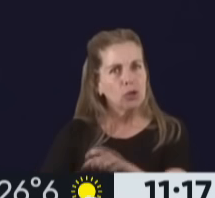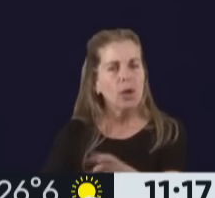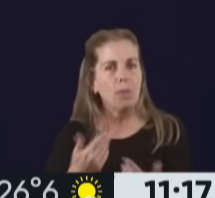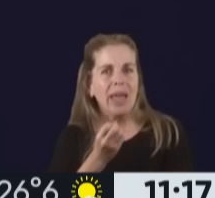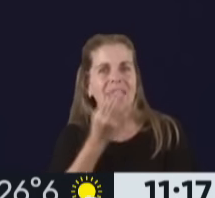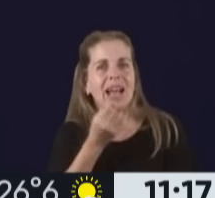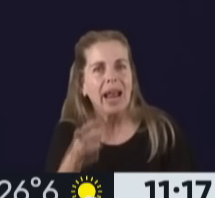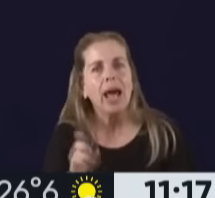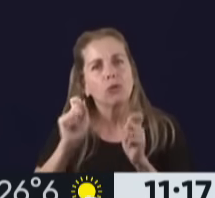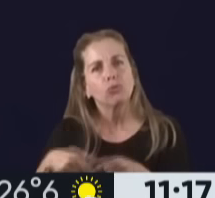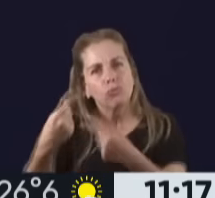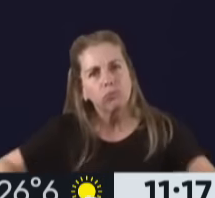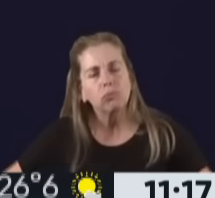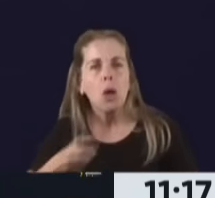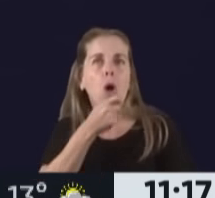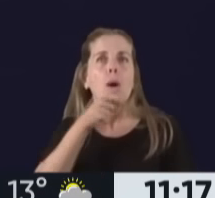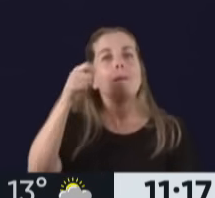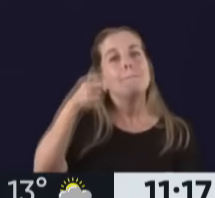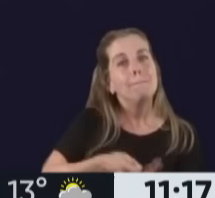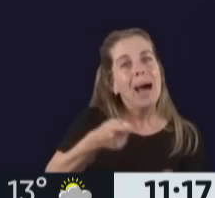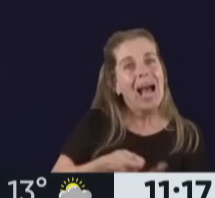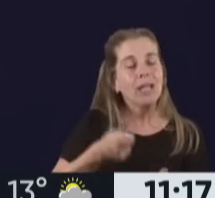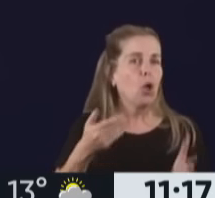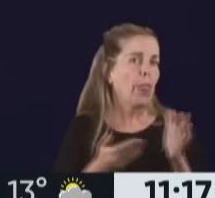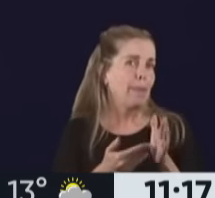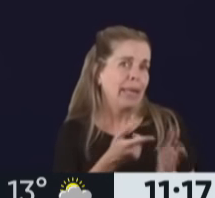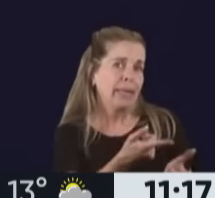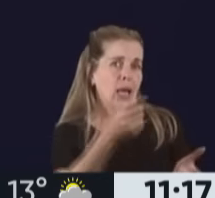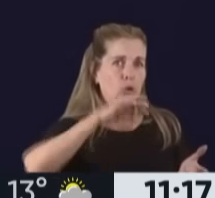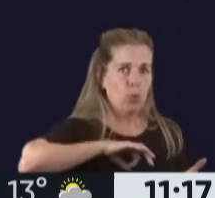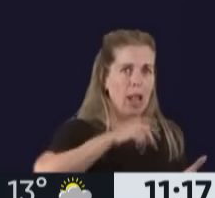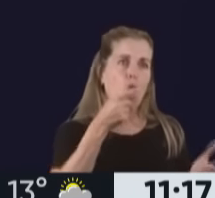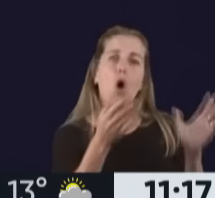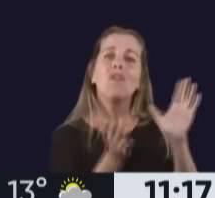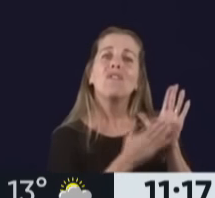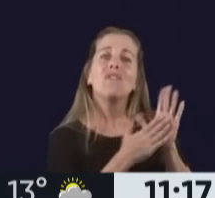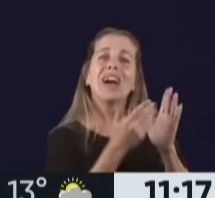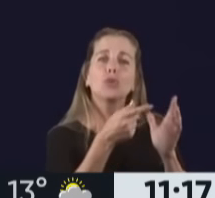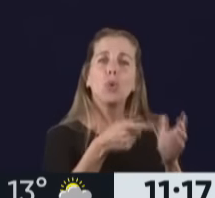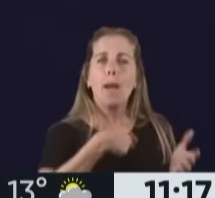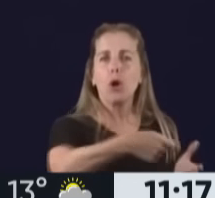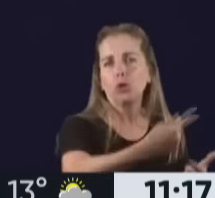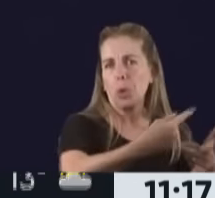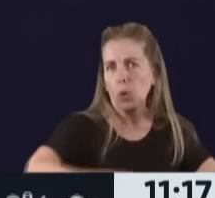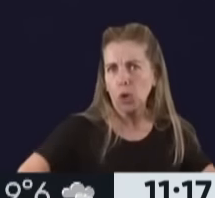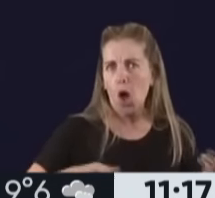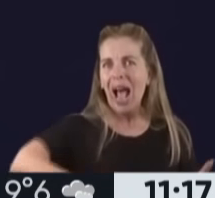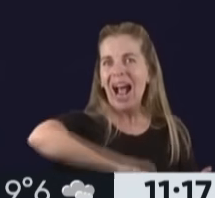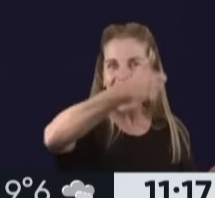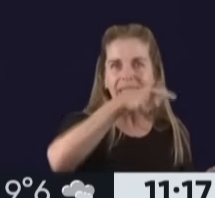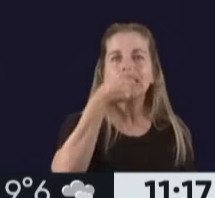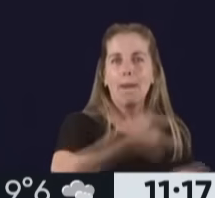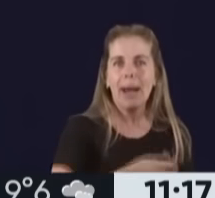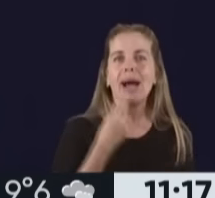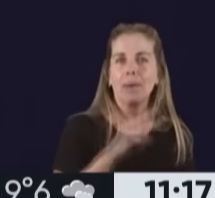patrimonial pagando ganancias solo por la facturación efectuada, independientemente de su variación patrimonial. La segunda